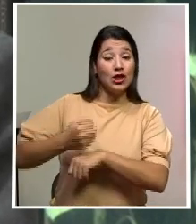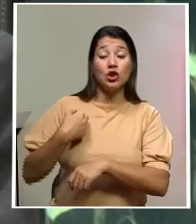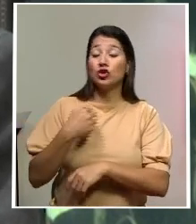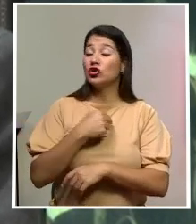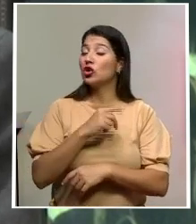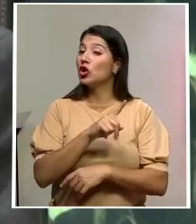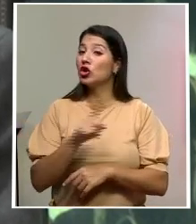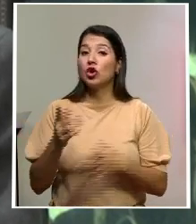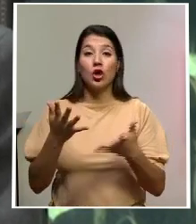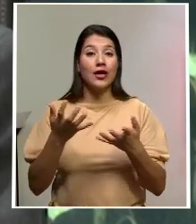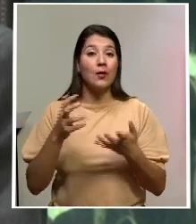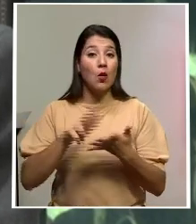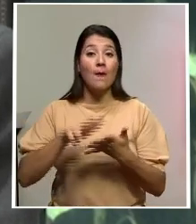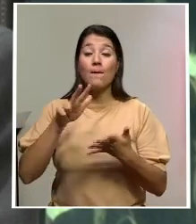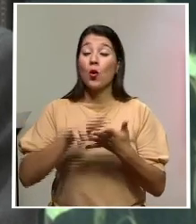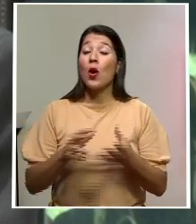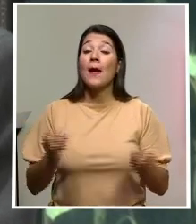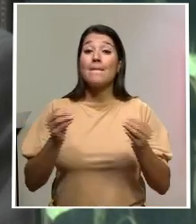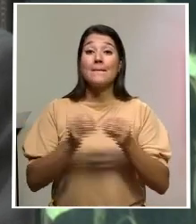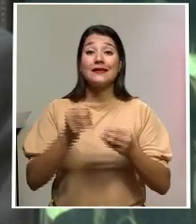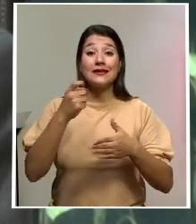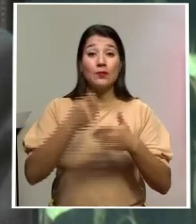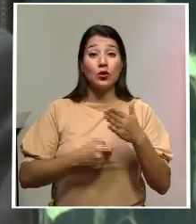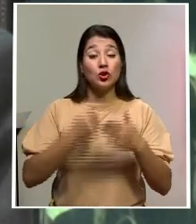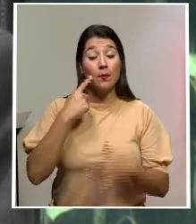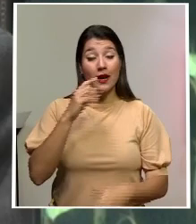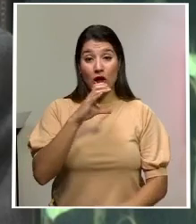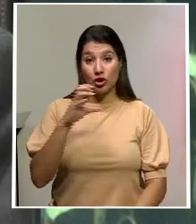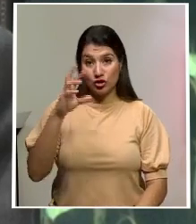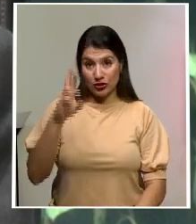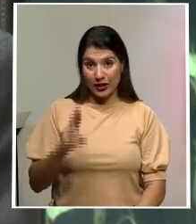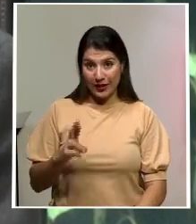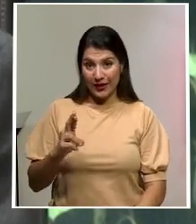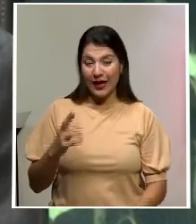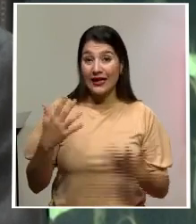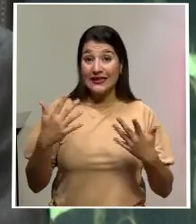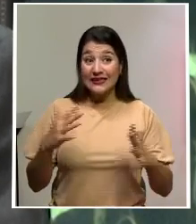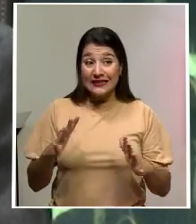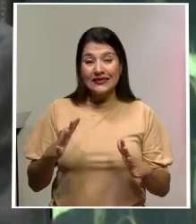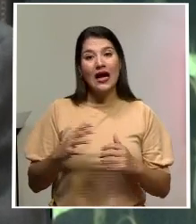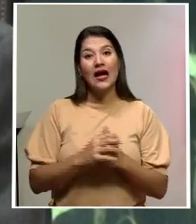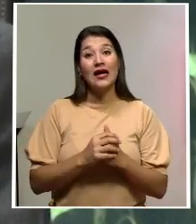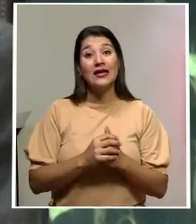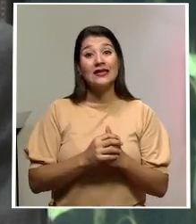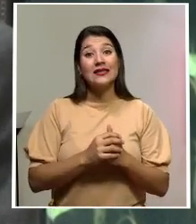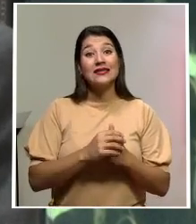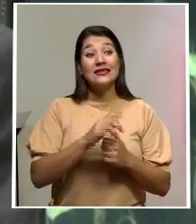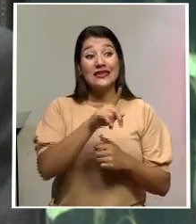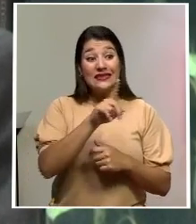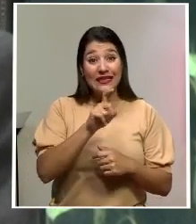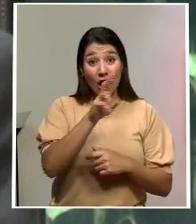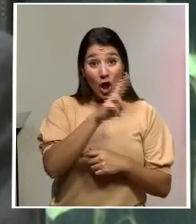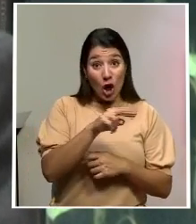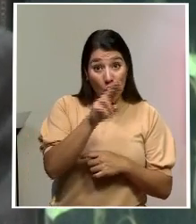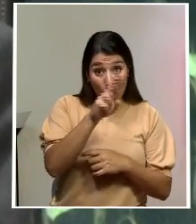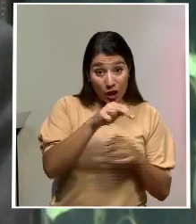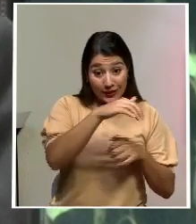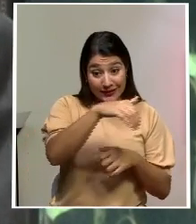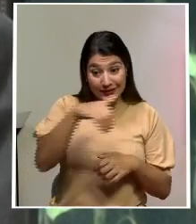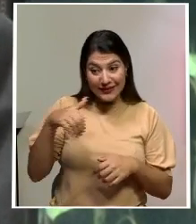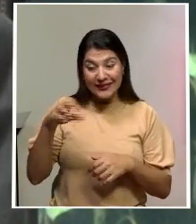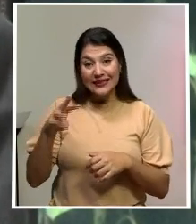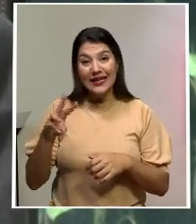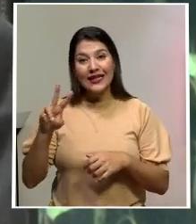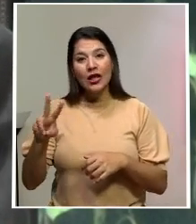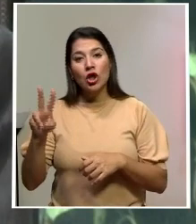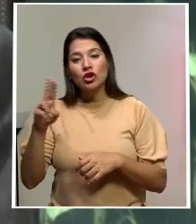impuestos para este país. Ya 62 de cada 100 colones del sector productivo van a impuestos, y lo que demuestra esta relación, por